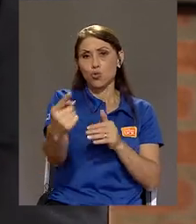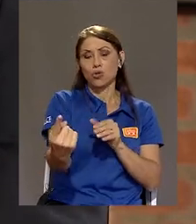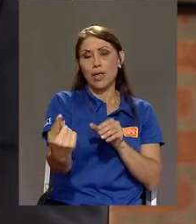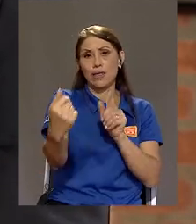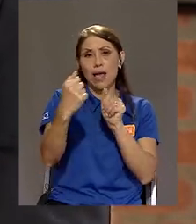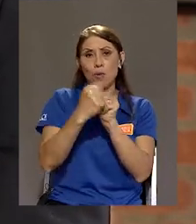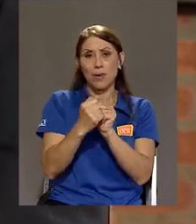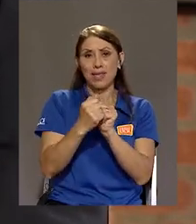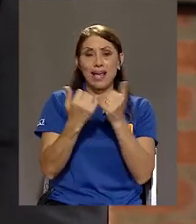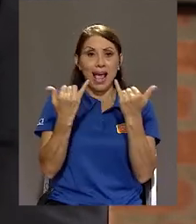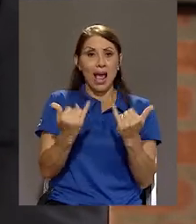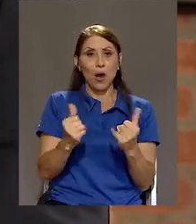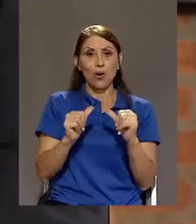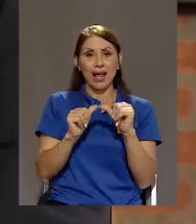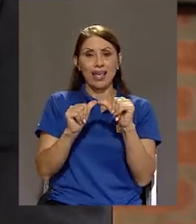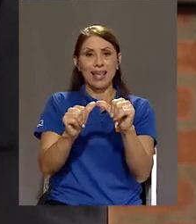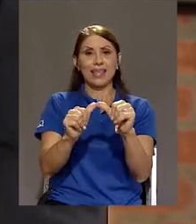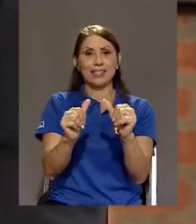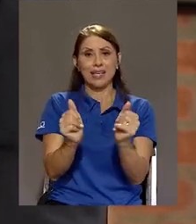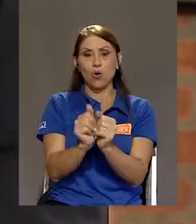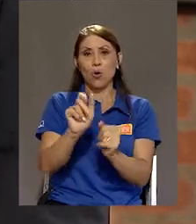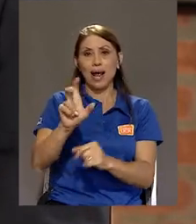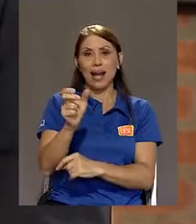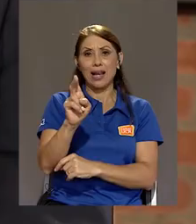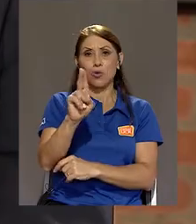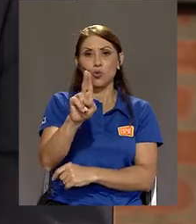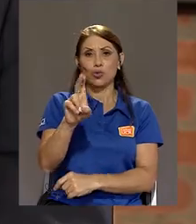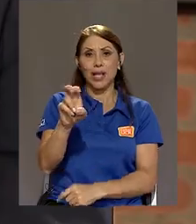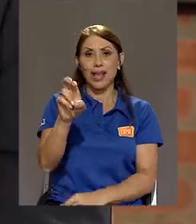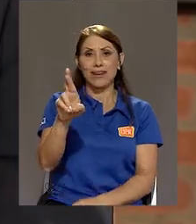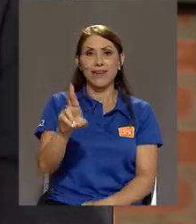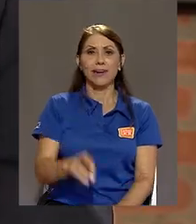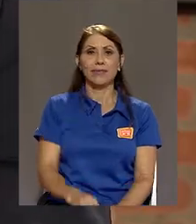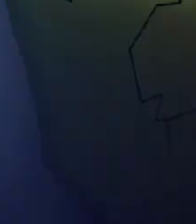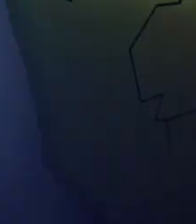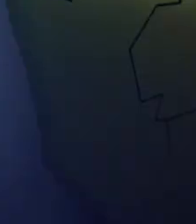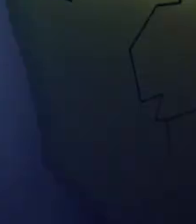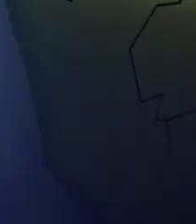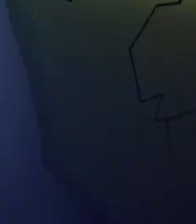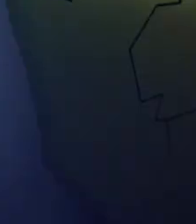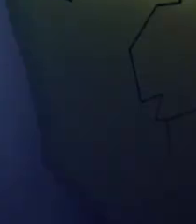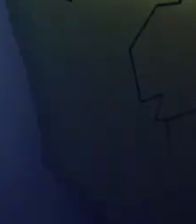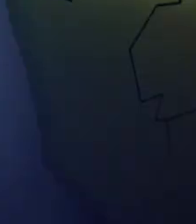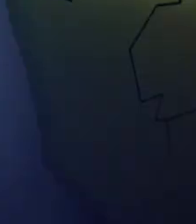otros tiempos, nos acompañen y quédense con Canal UCR.